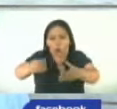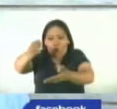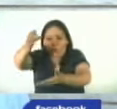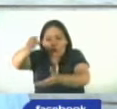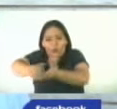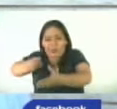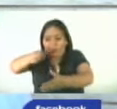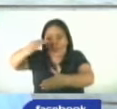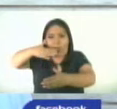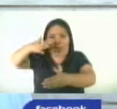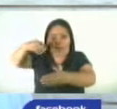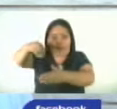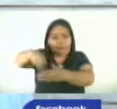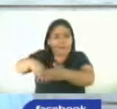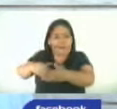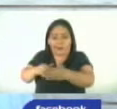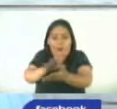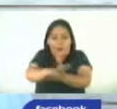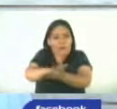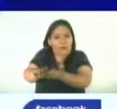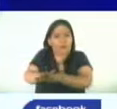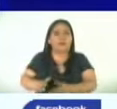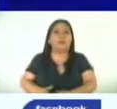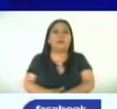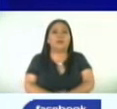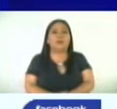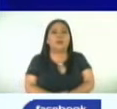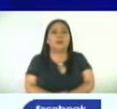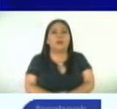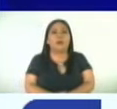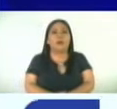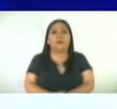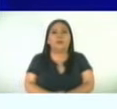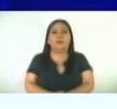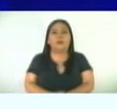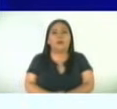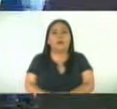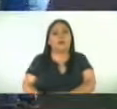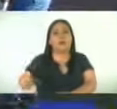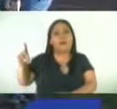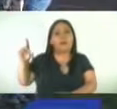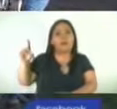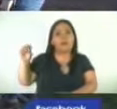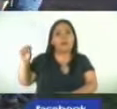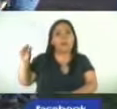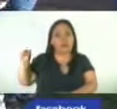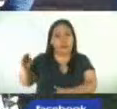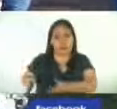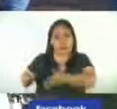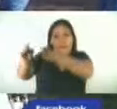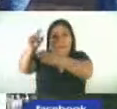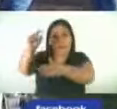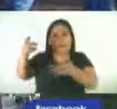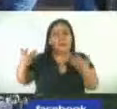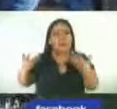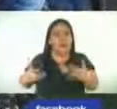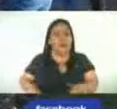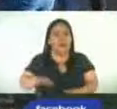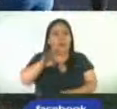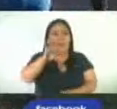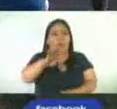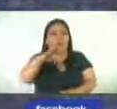utilicemos para colectar agua. Y la Dirección de Obras Municipales cuenta con 400 nuevas bombas